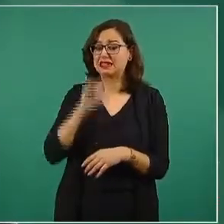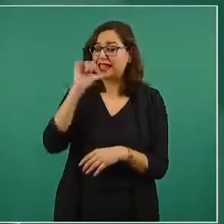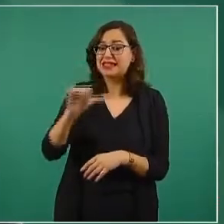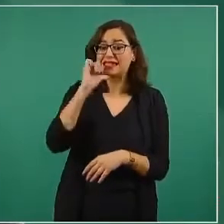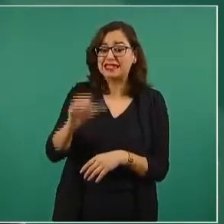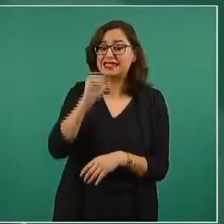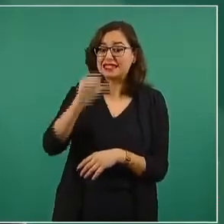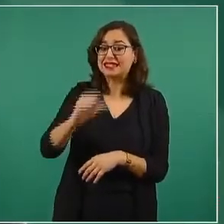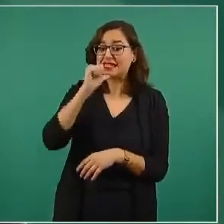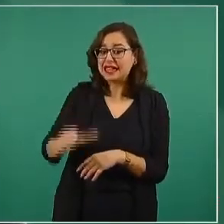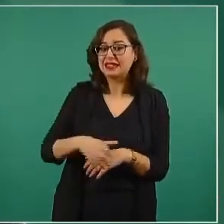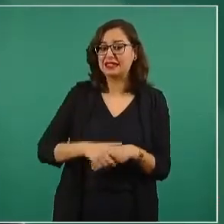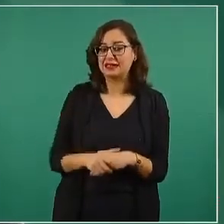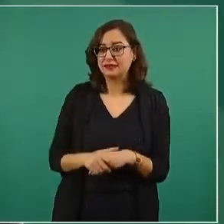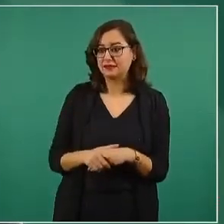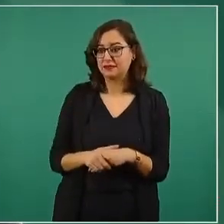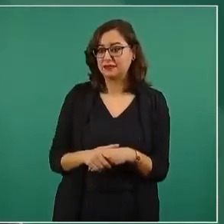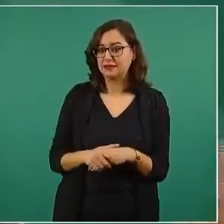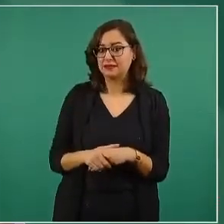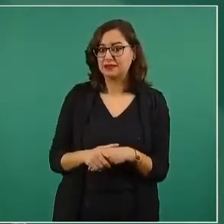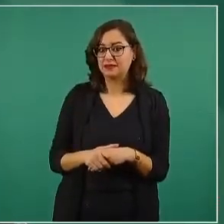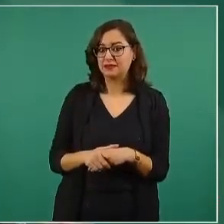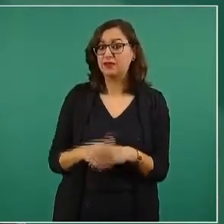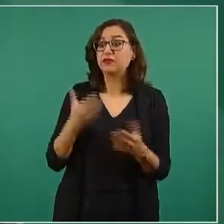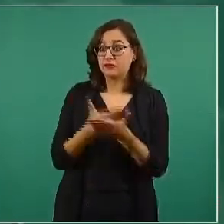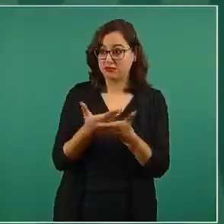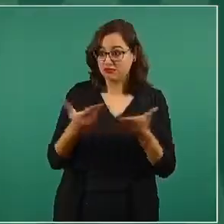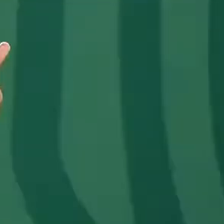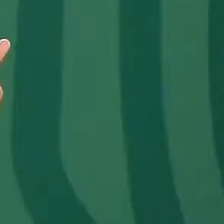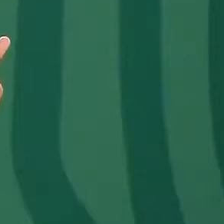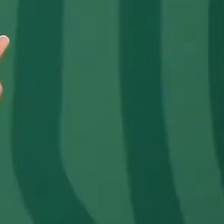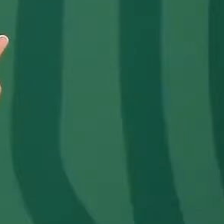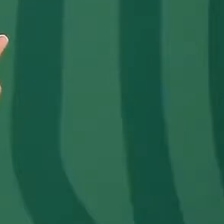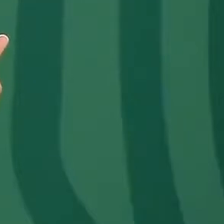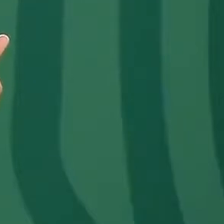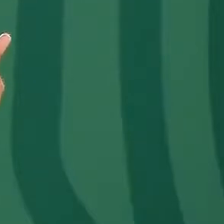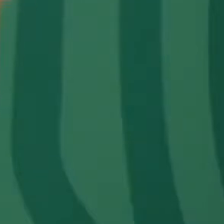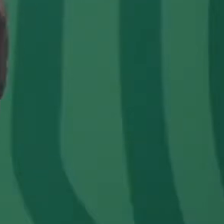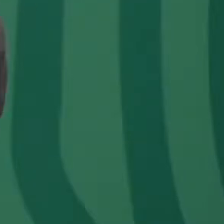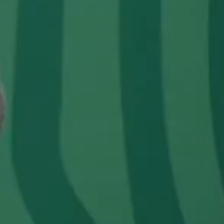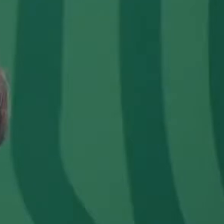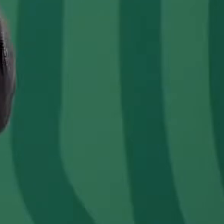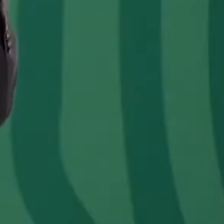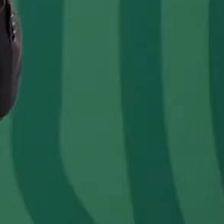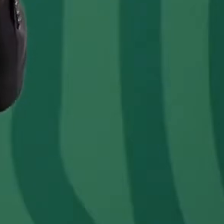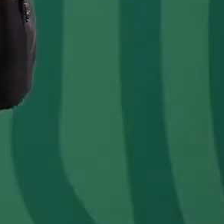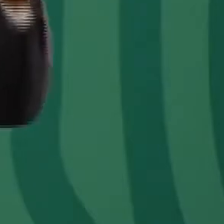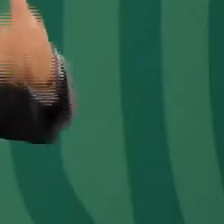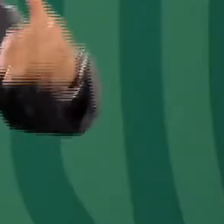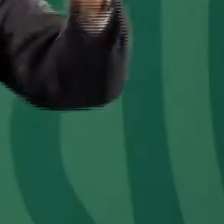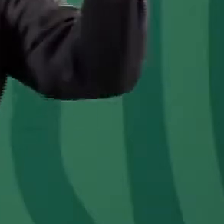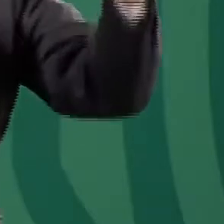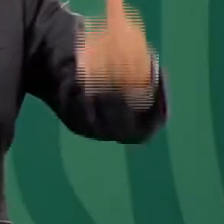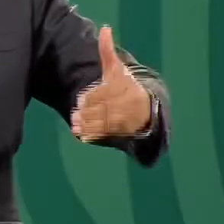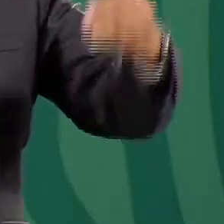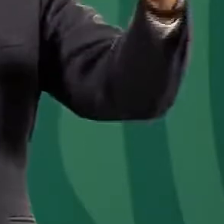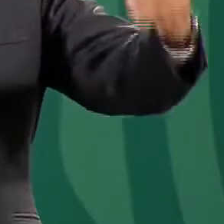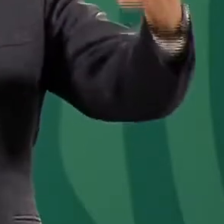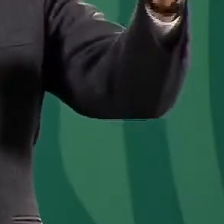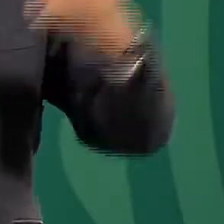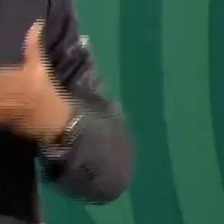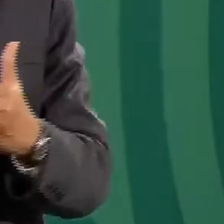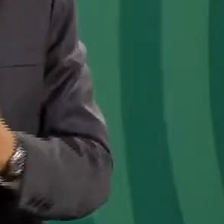nunca, nunca, nunca, nunca, como ahora. O sea, no descansan las